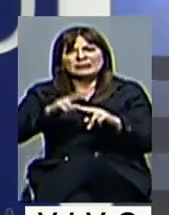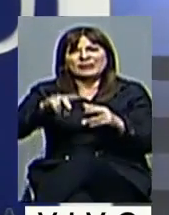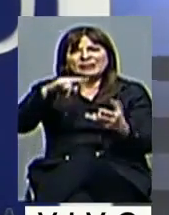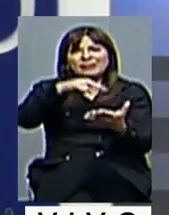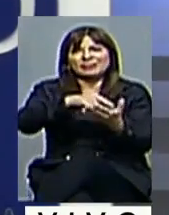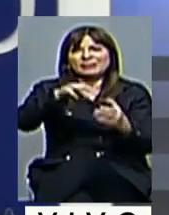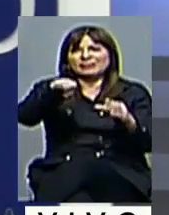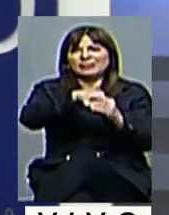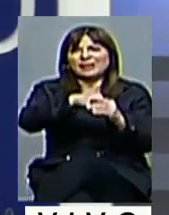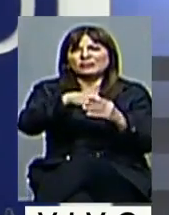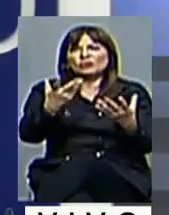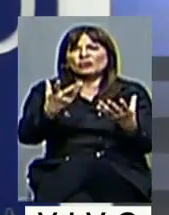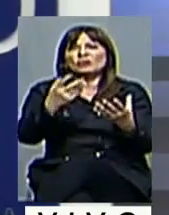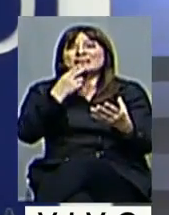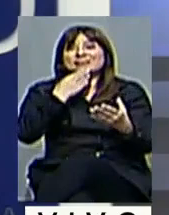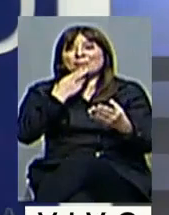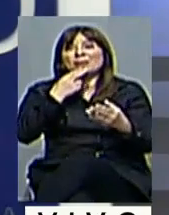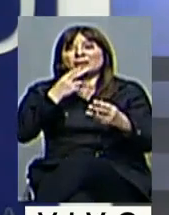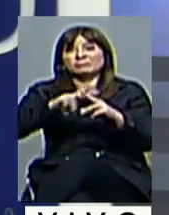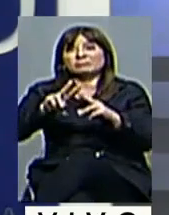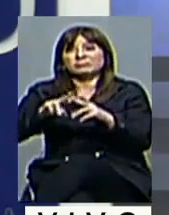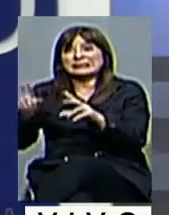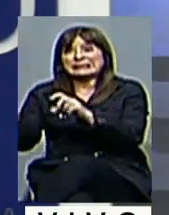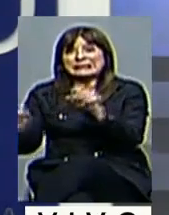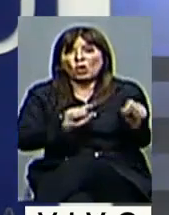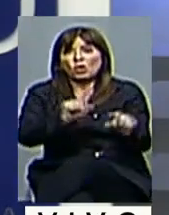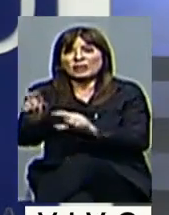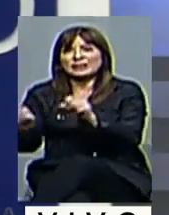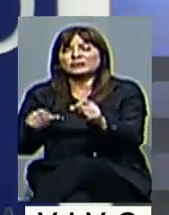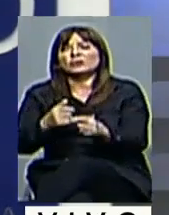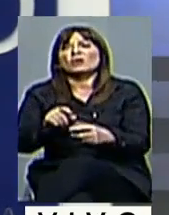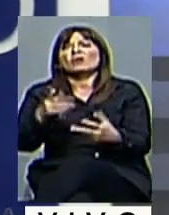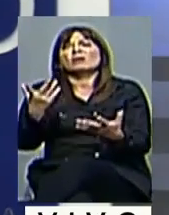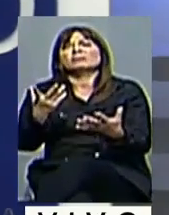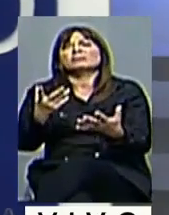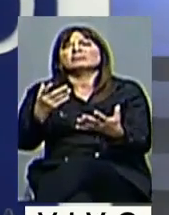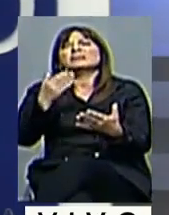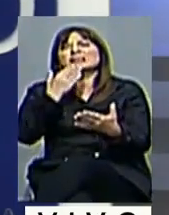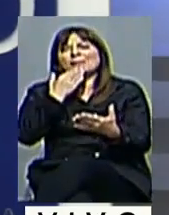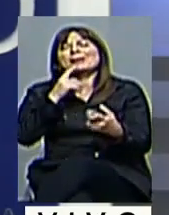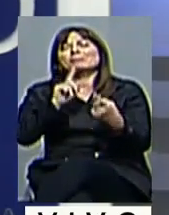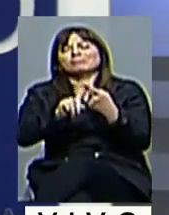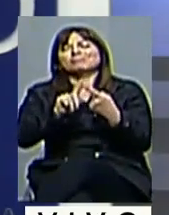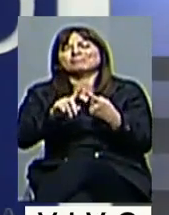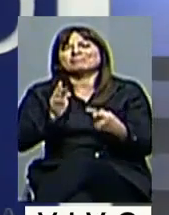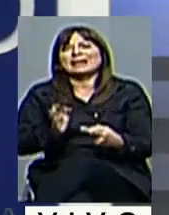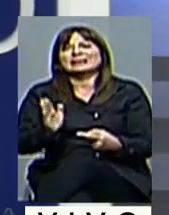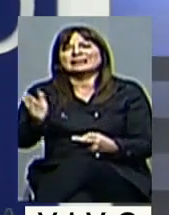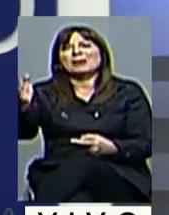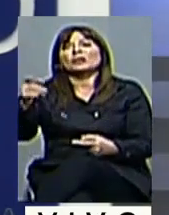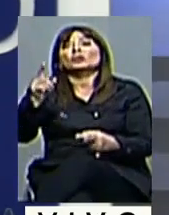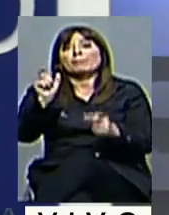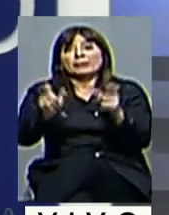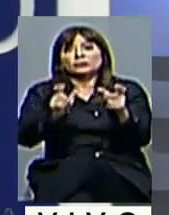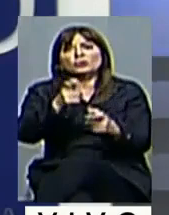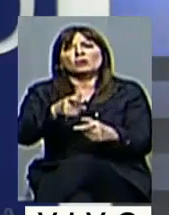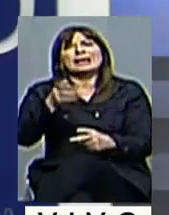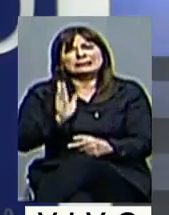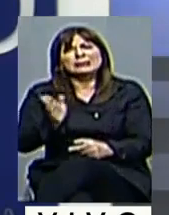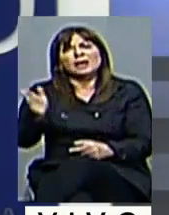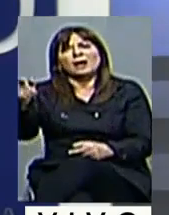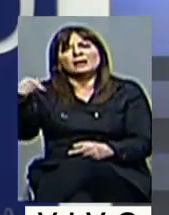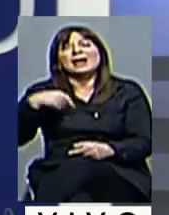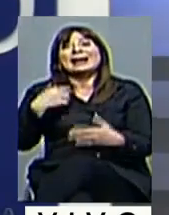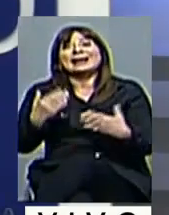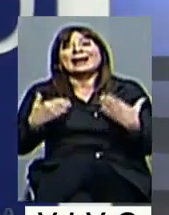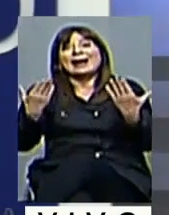dar en el Ejecutivo, y lo importante es que la gente siga de alguna manera participando y siga informándose de estos temas como en estas ocasiones. El